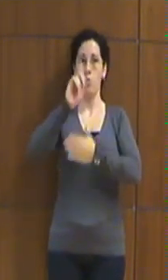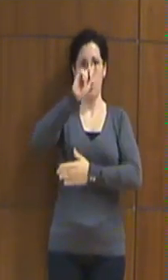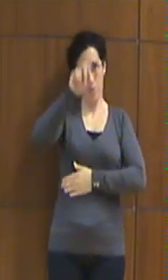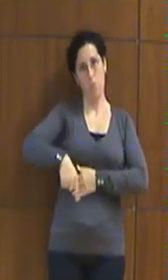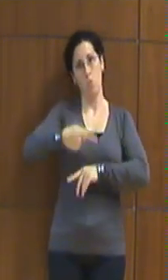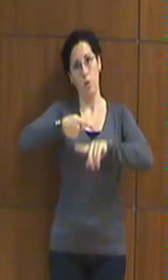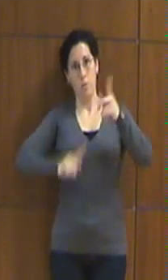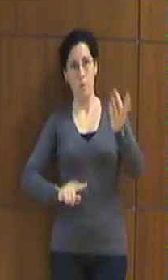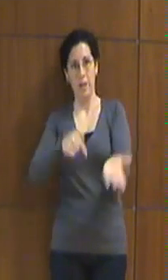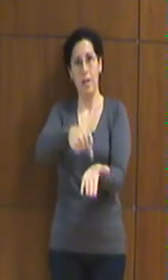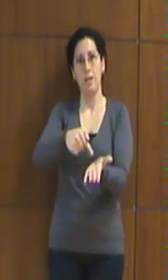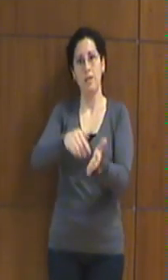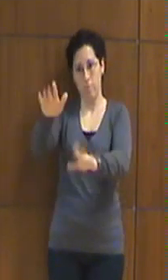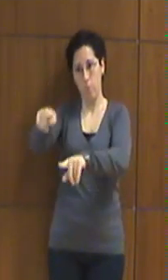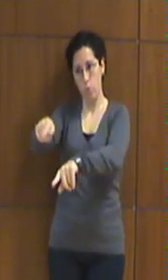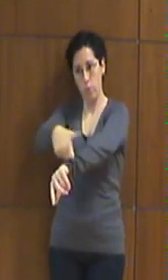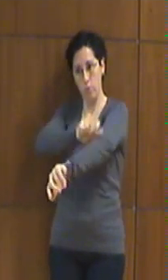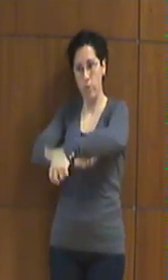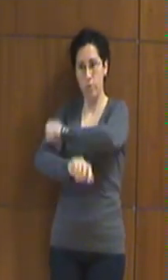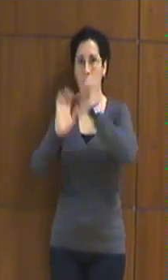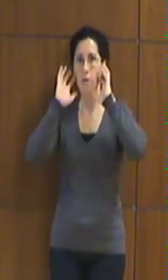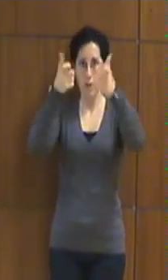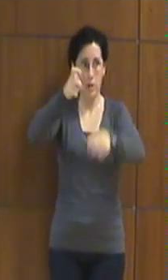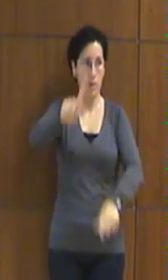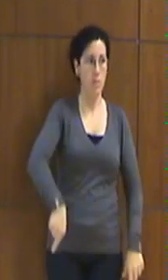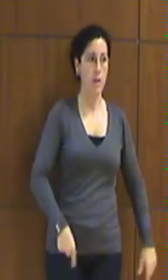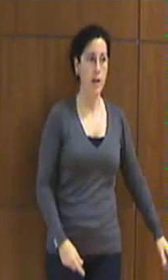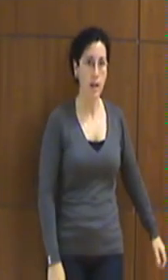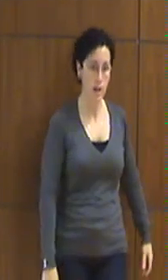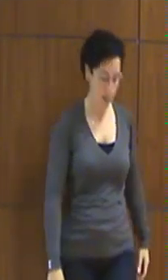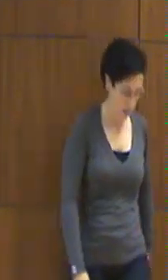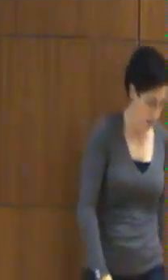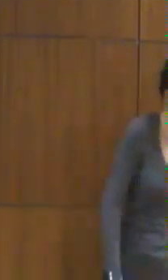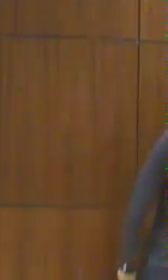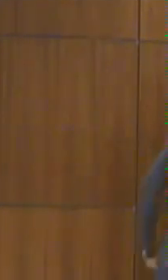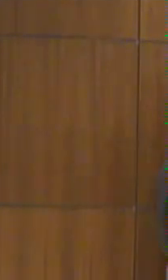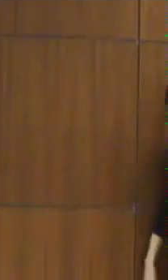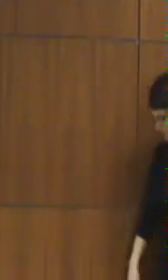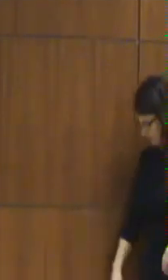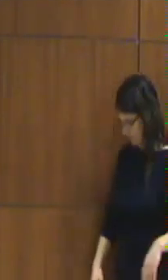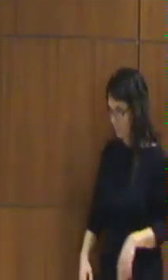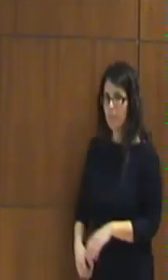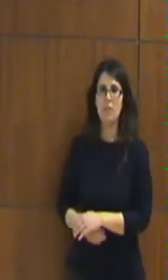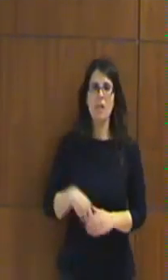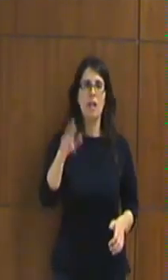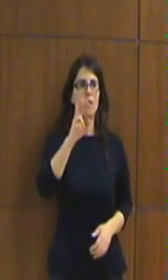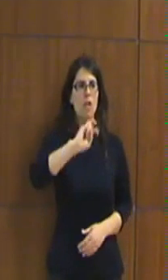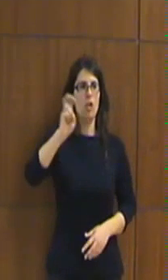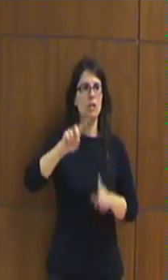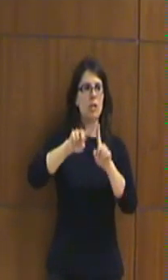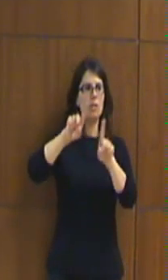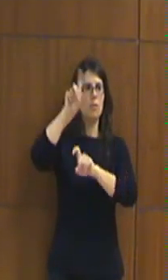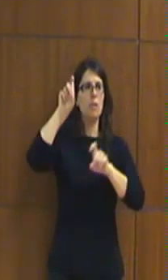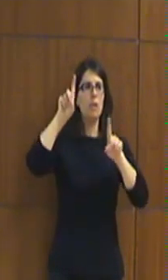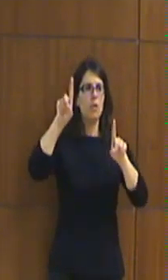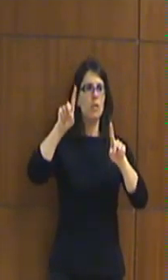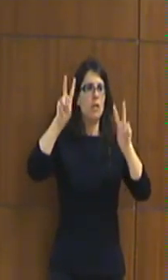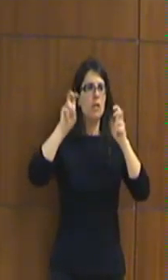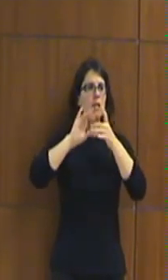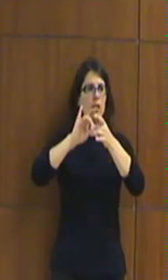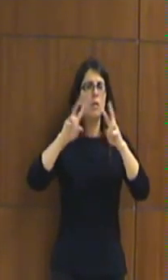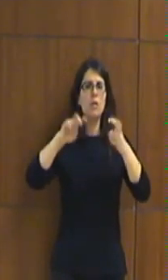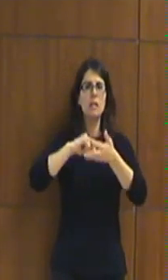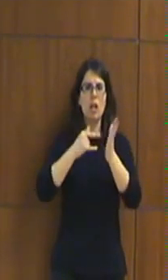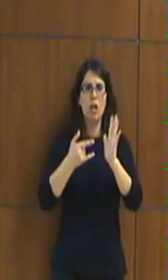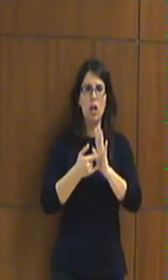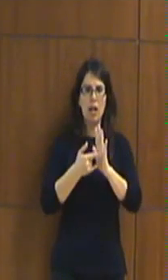decir, mire usted, póngase las pilas, ¿eh? Ahora yo hago otra pregunta. En las nuevas tecnologías, ¿el coste de las nuevas tecnologías